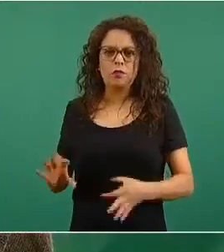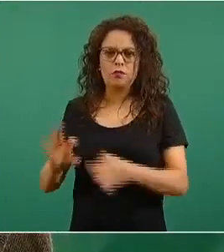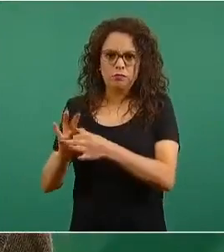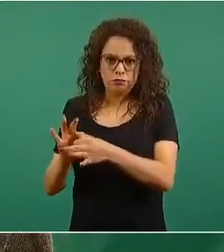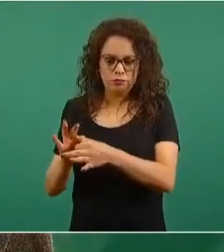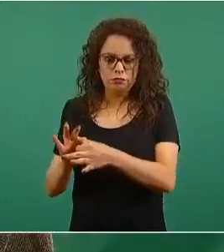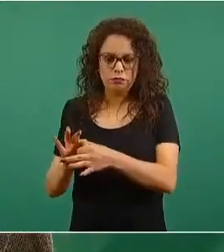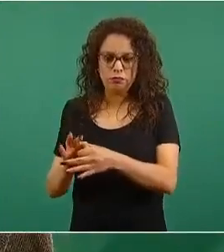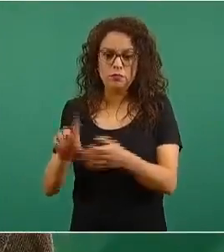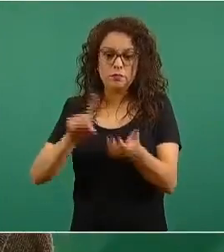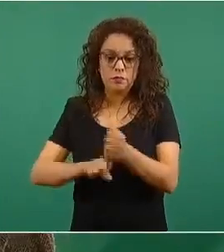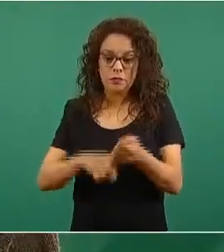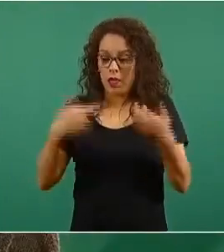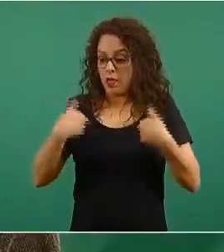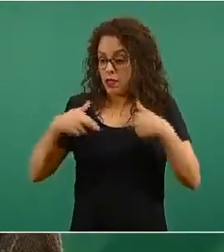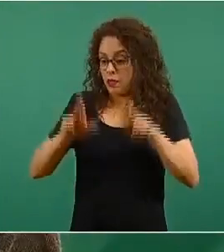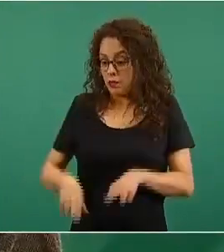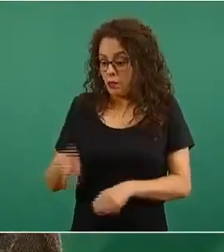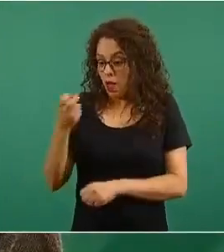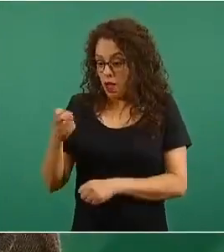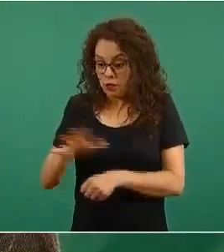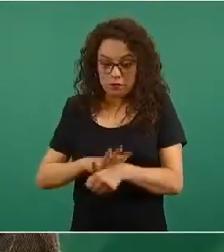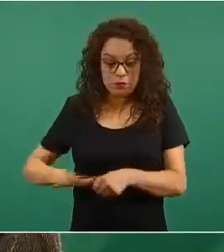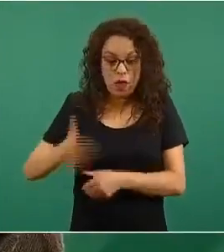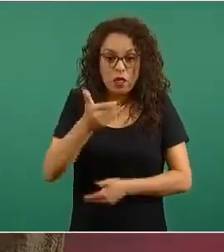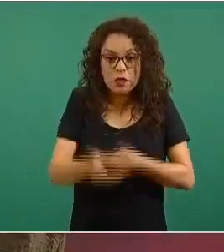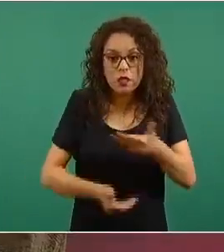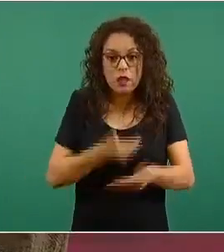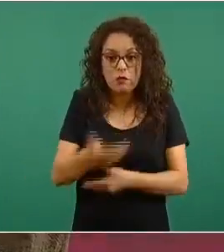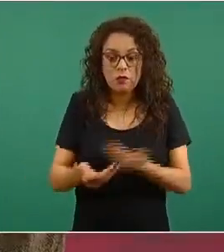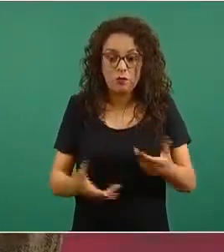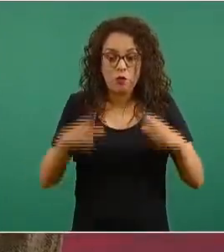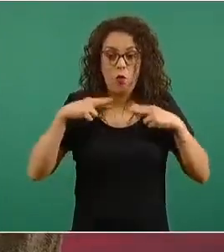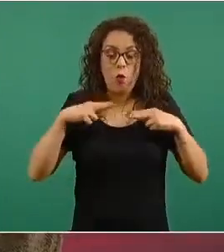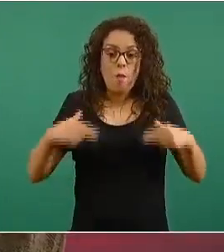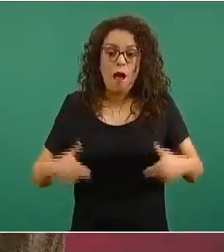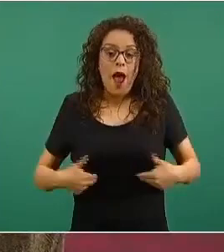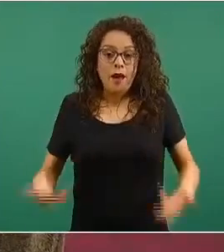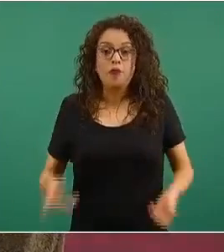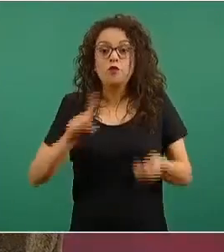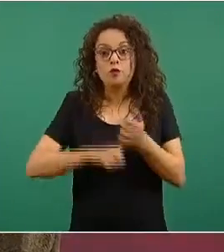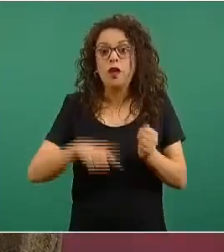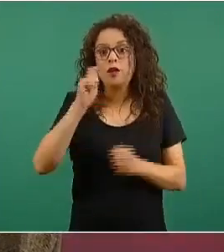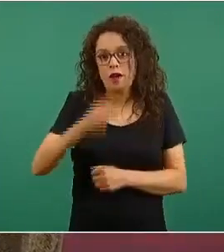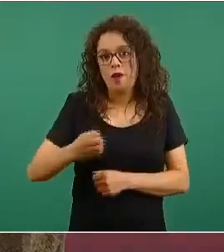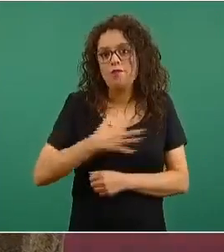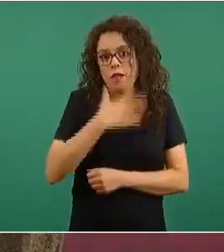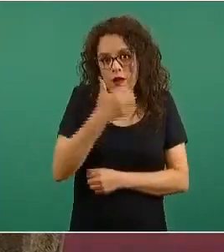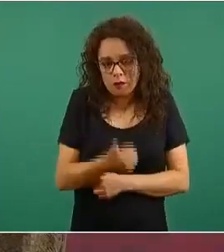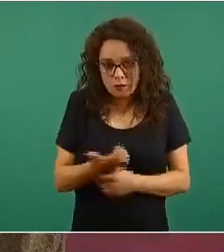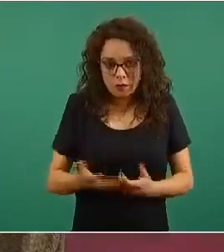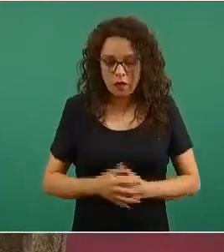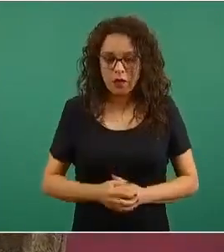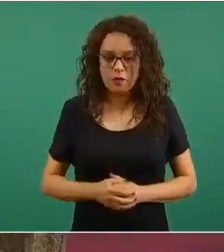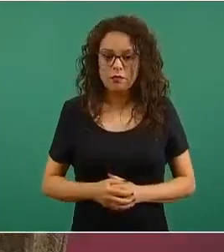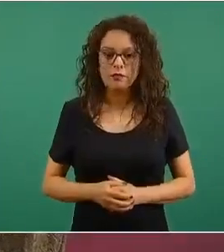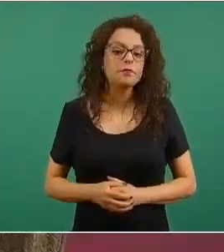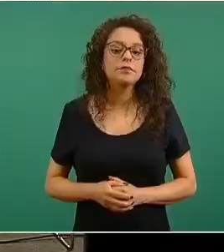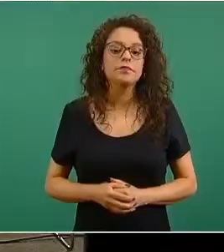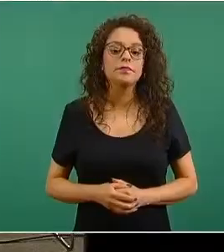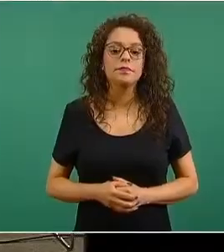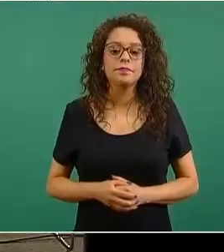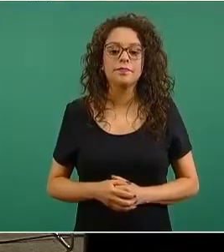infraestructura y servicios humanos del bienestar, hay personal de salud, no debe haber duda alguna, las brigadas de